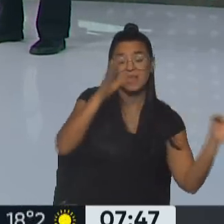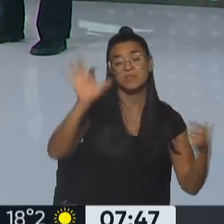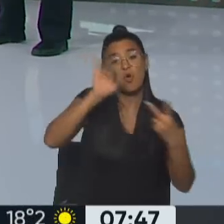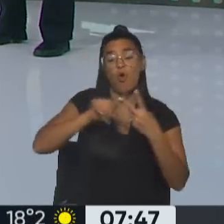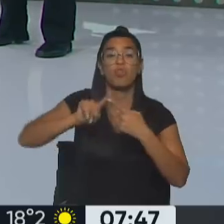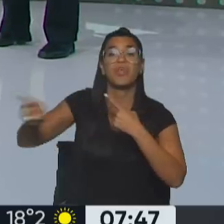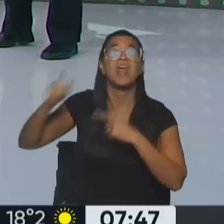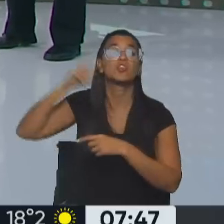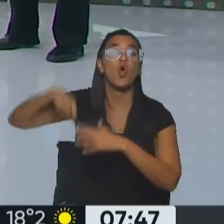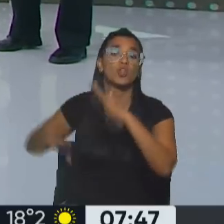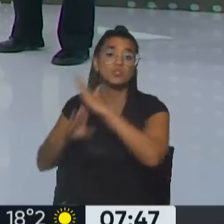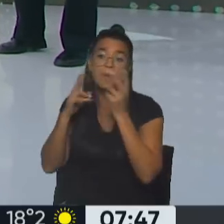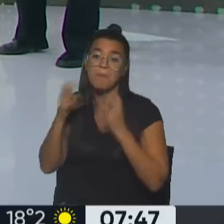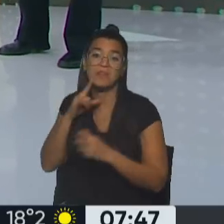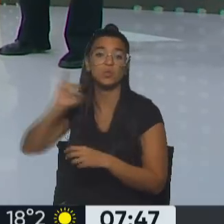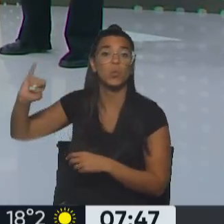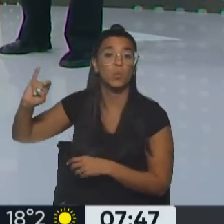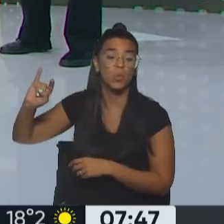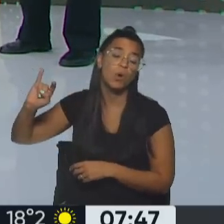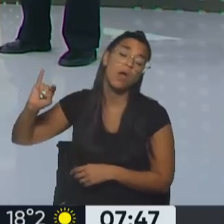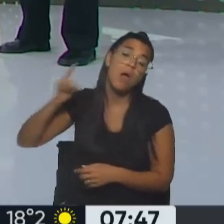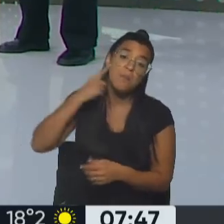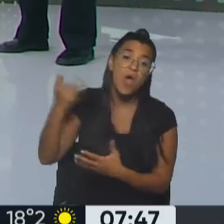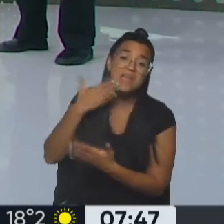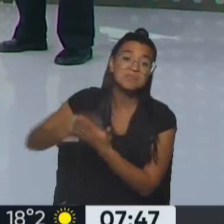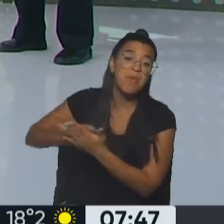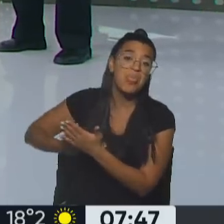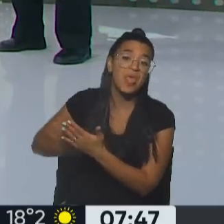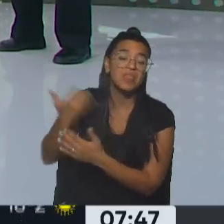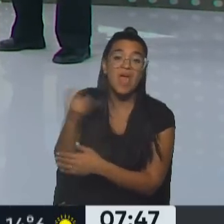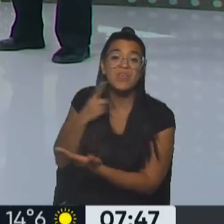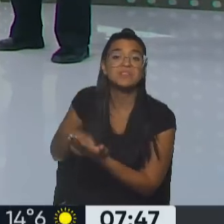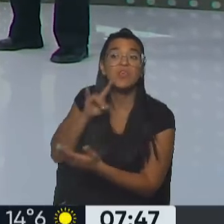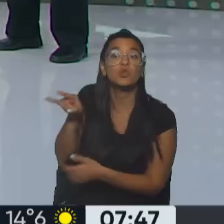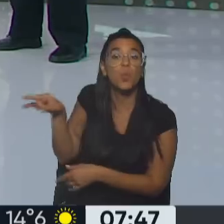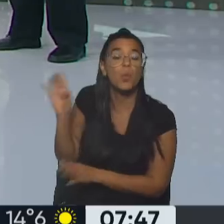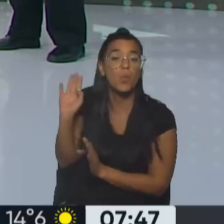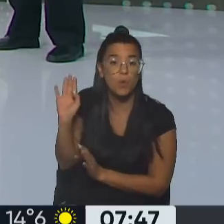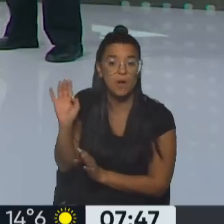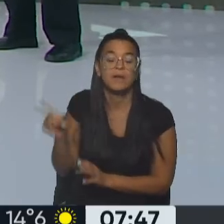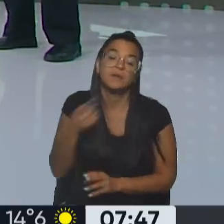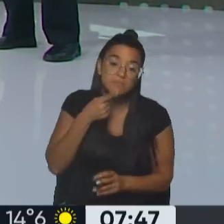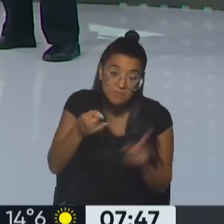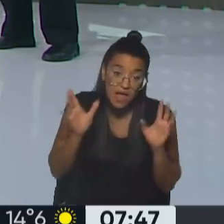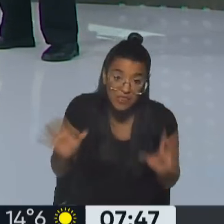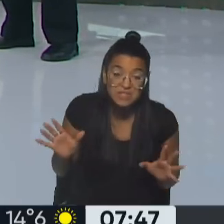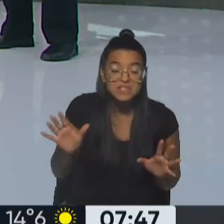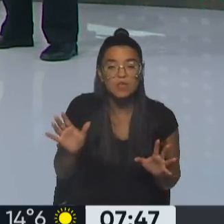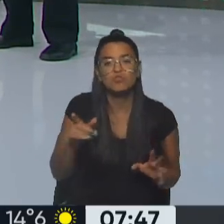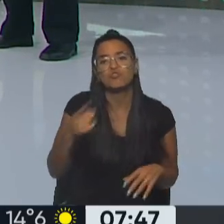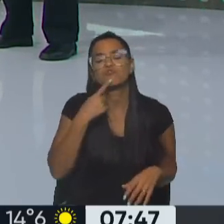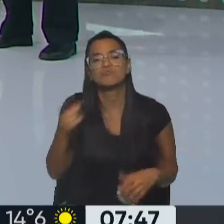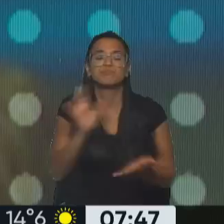directamente ante la Corte, que es el que tiene el expediente y en definitiva tiene la decisión. Le está diciendo, según lo que surge de aquí,